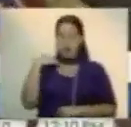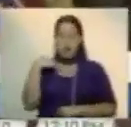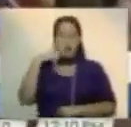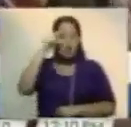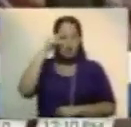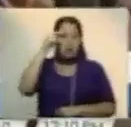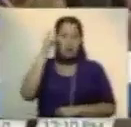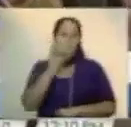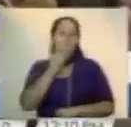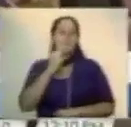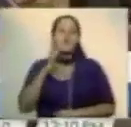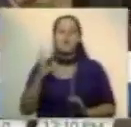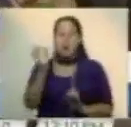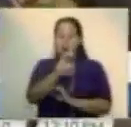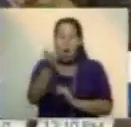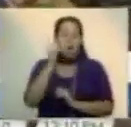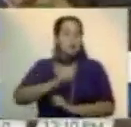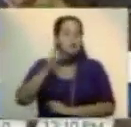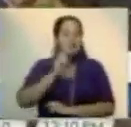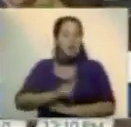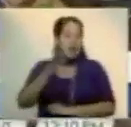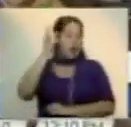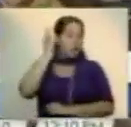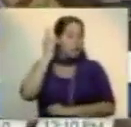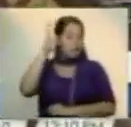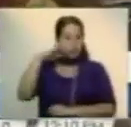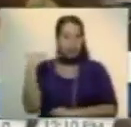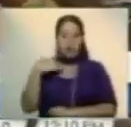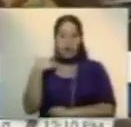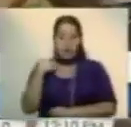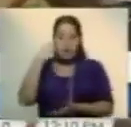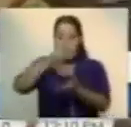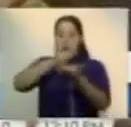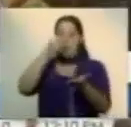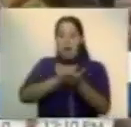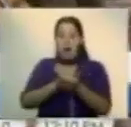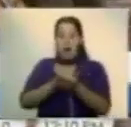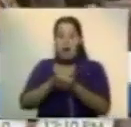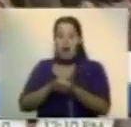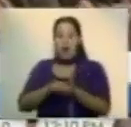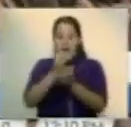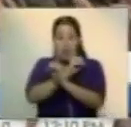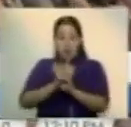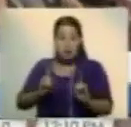Ángel Rodríguez, por ejemplo. ¿O es mentira que a María Corina le ha financiado Súmate del Departamento de Estado? ¿Es mentira?